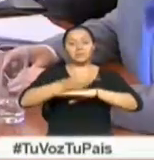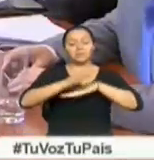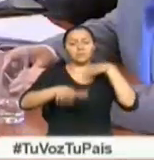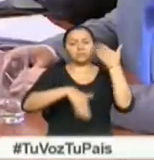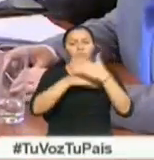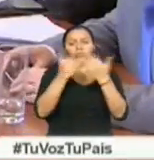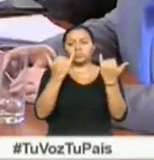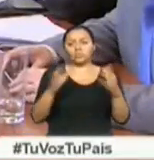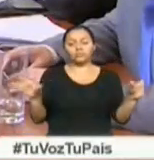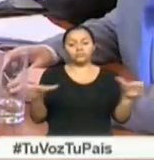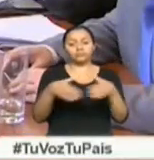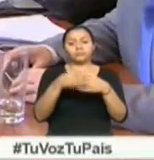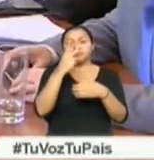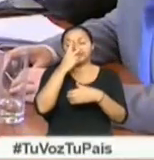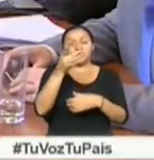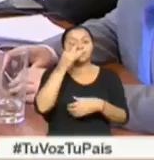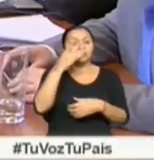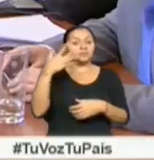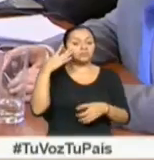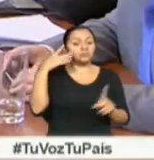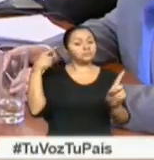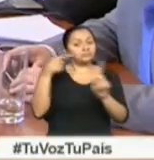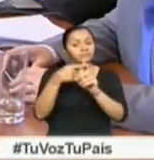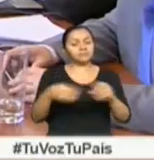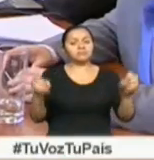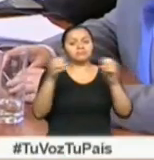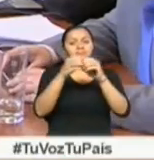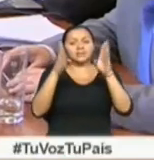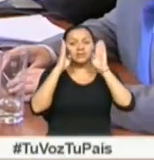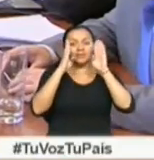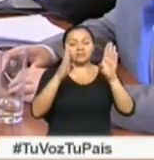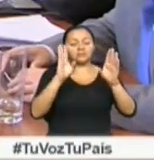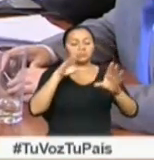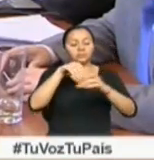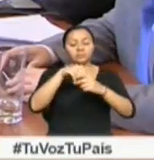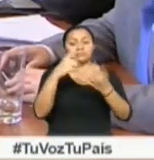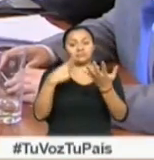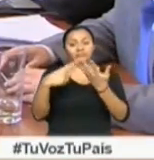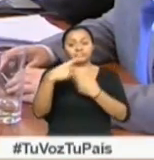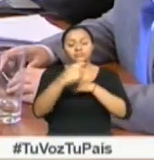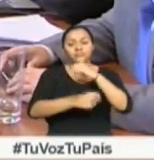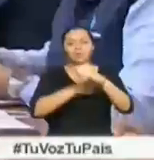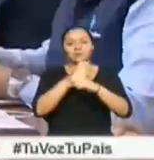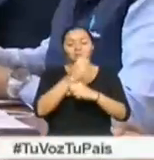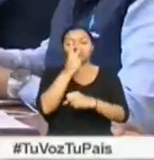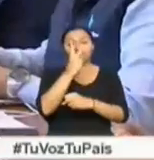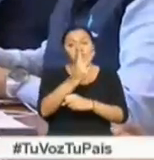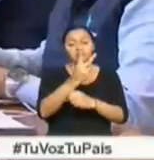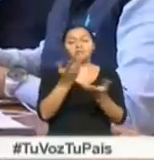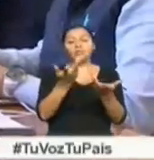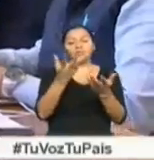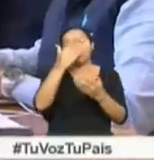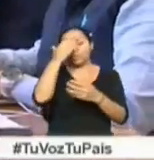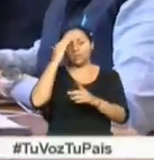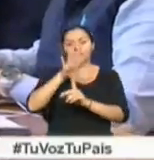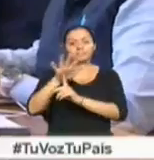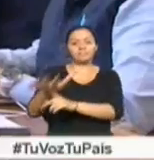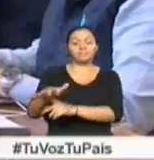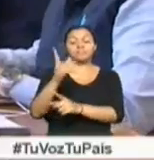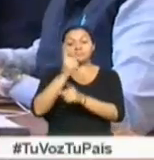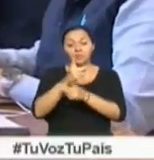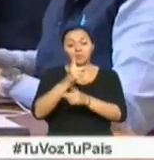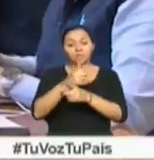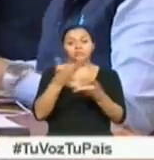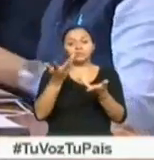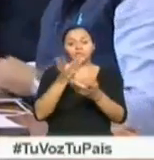y captaciones, argumentó que la Amazonía merece mayor atención, pues por muchos años han permanecido en el olvido. Por ello, desde